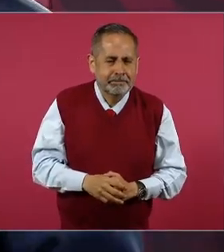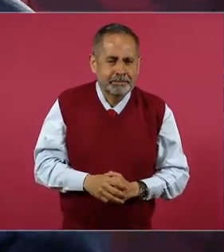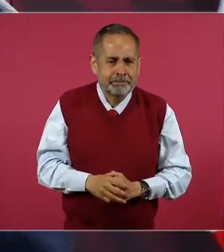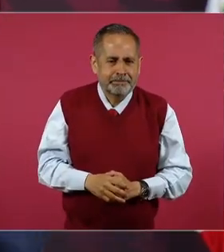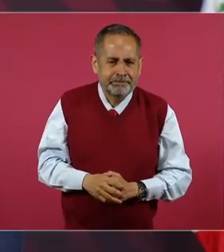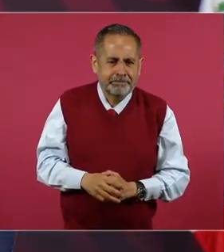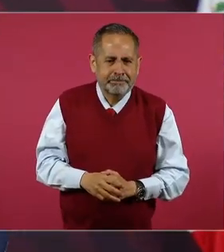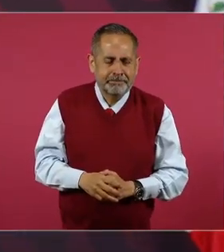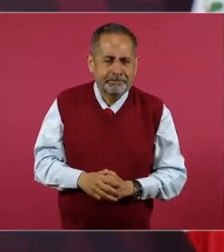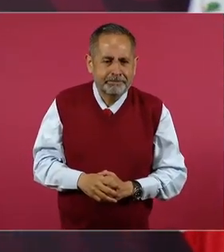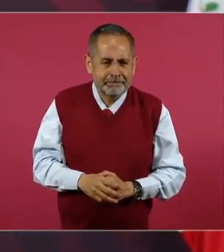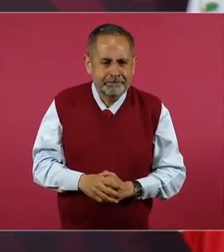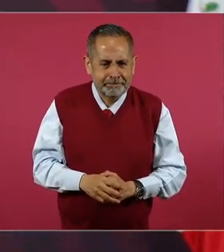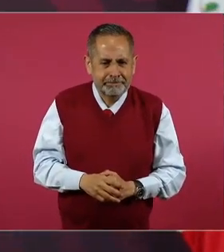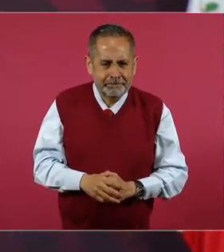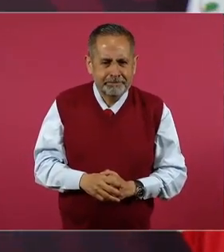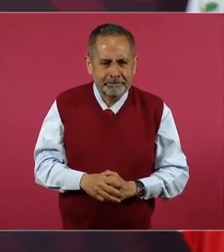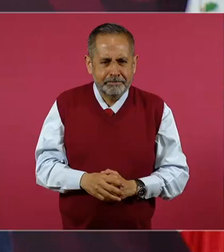lo